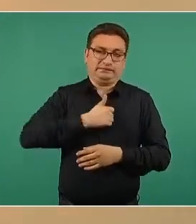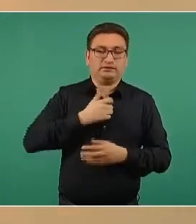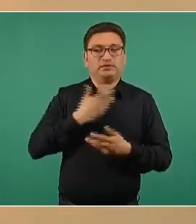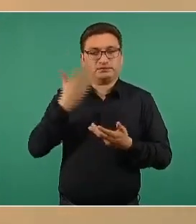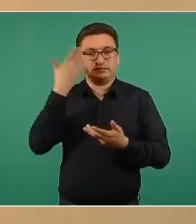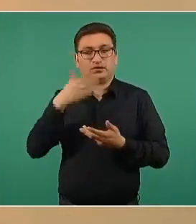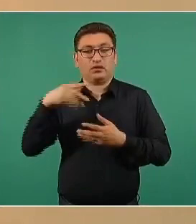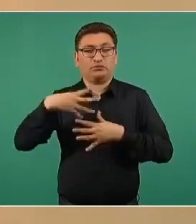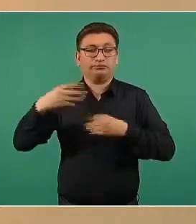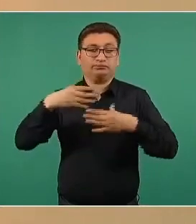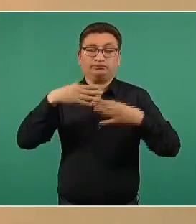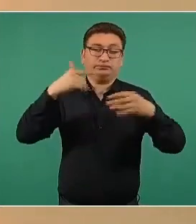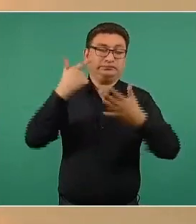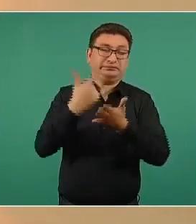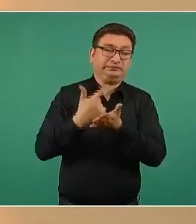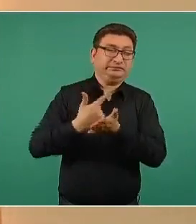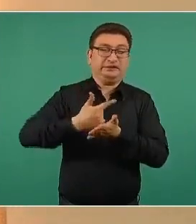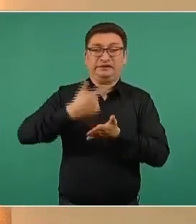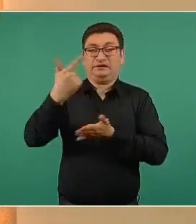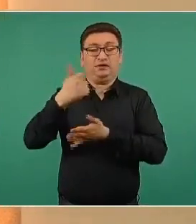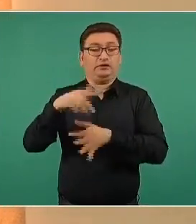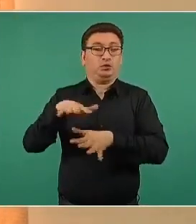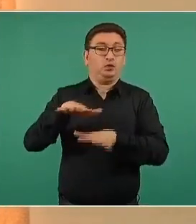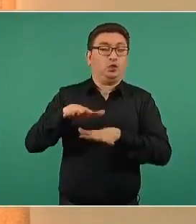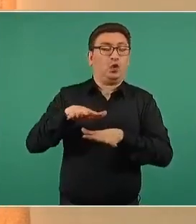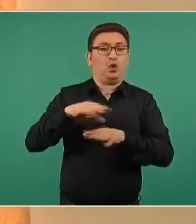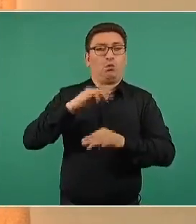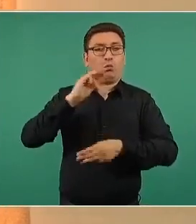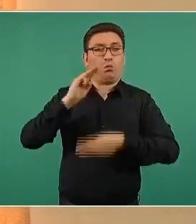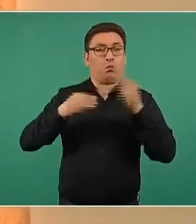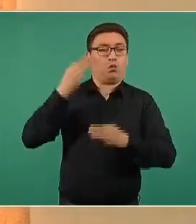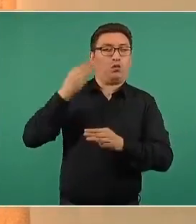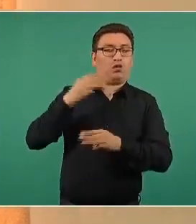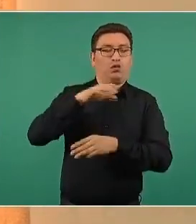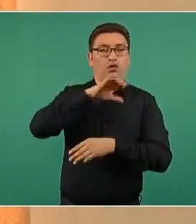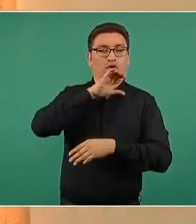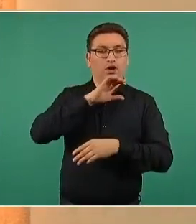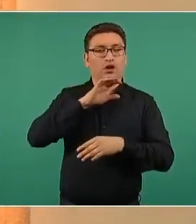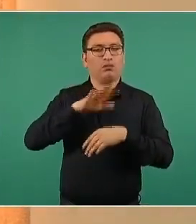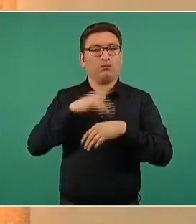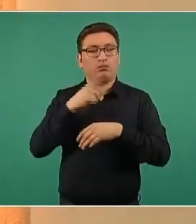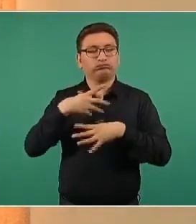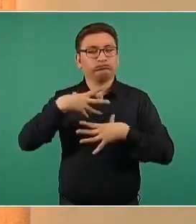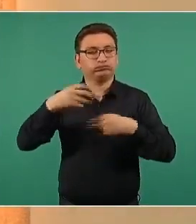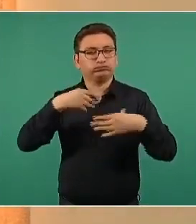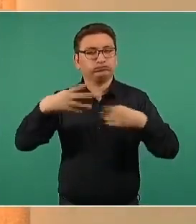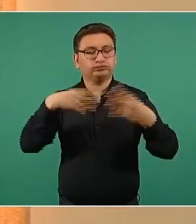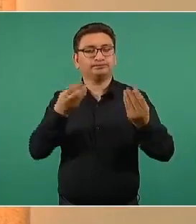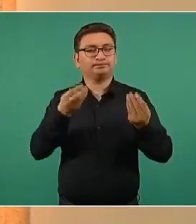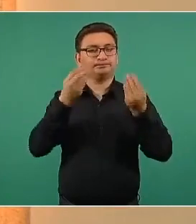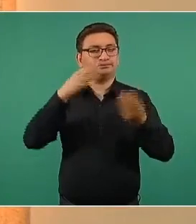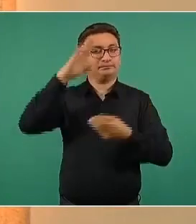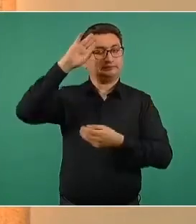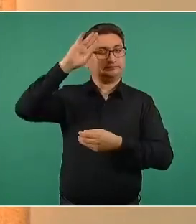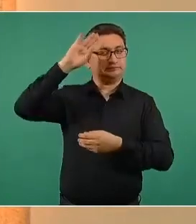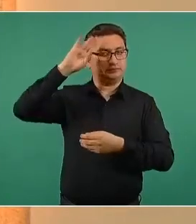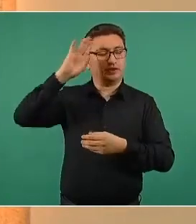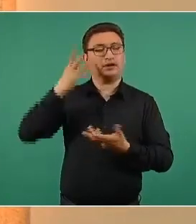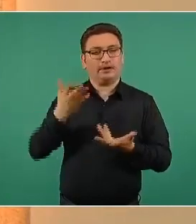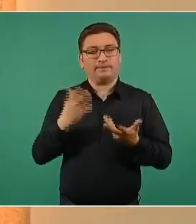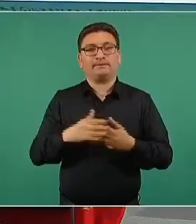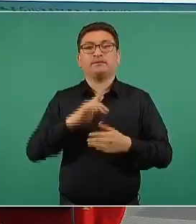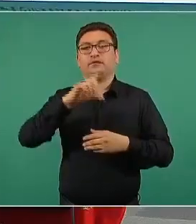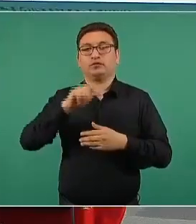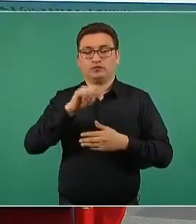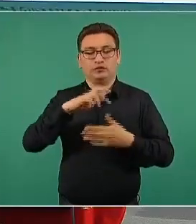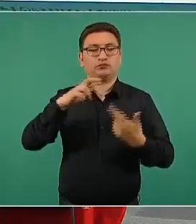como una situación crítica e impactante a nivel mundial para la transmisión del COVID-19. Posteriormente tenemos a la